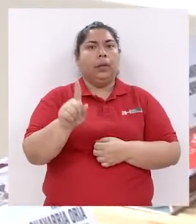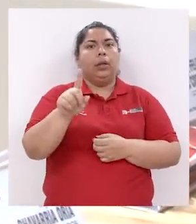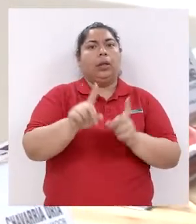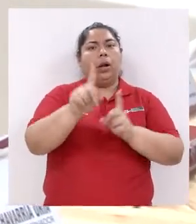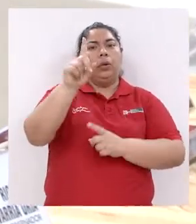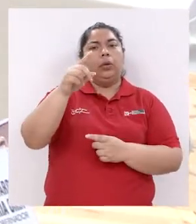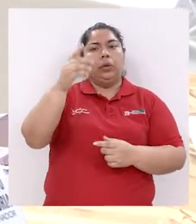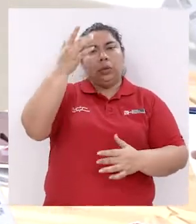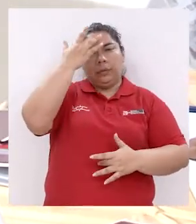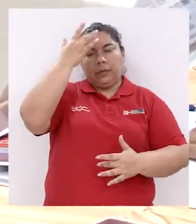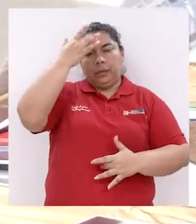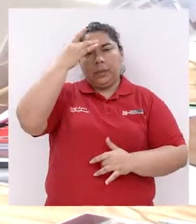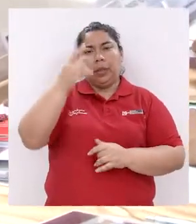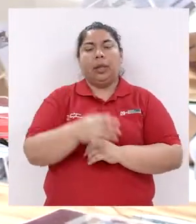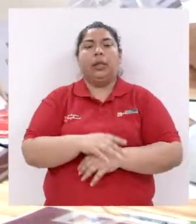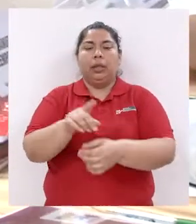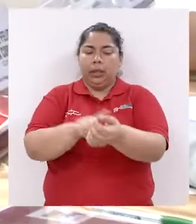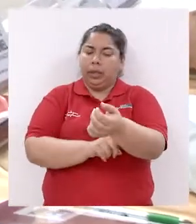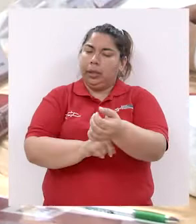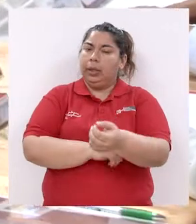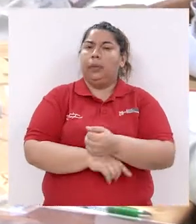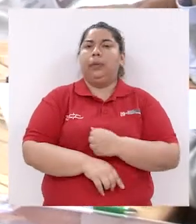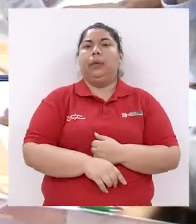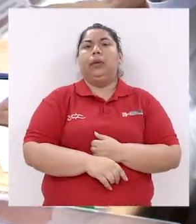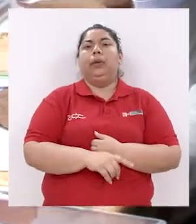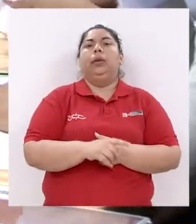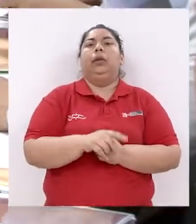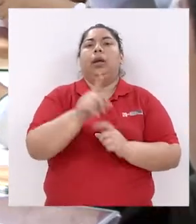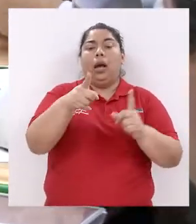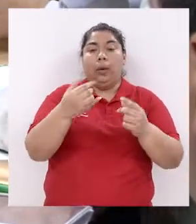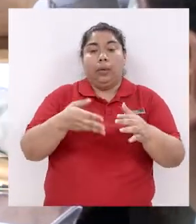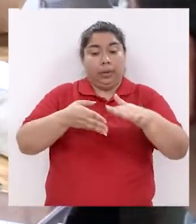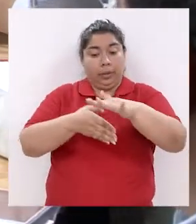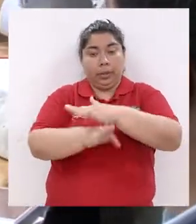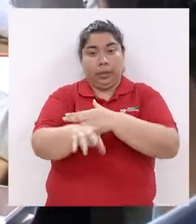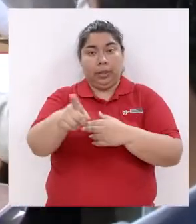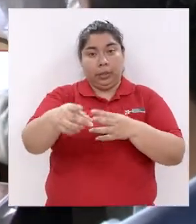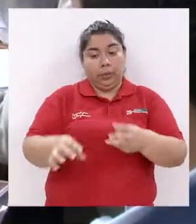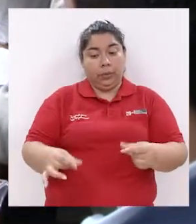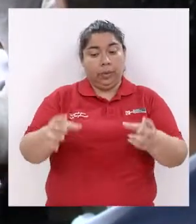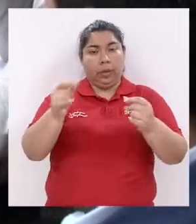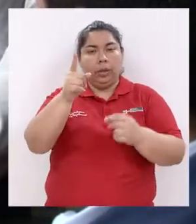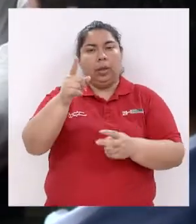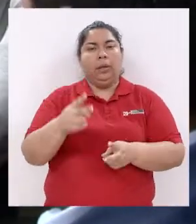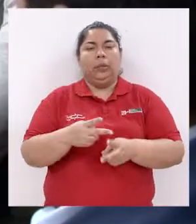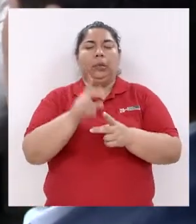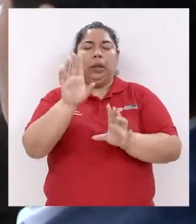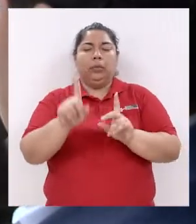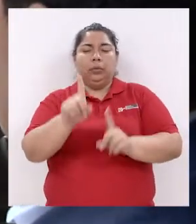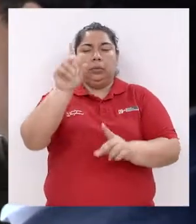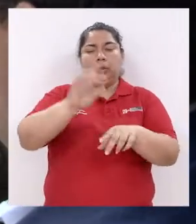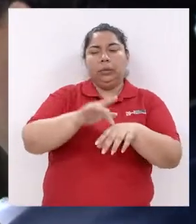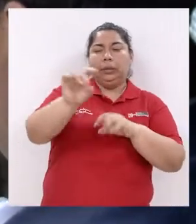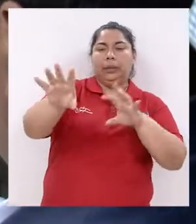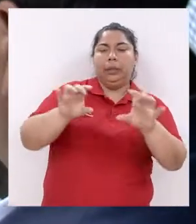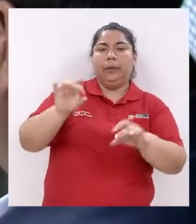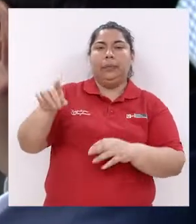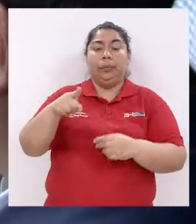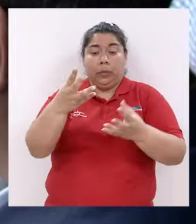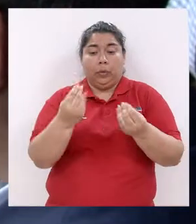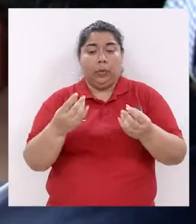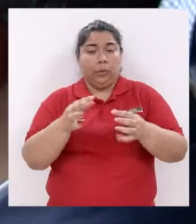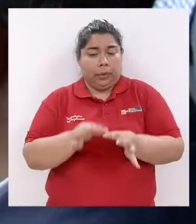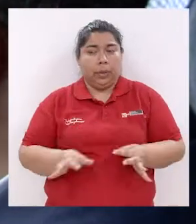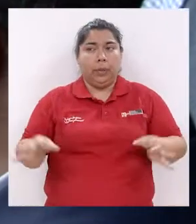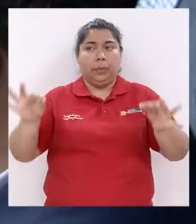anemia y desnutrición. Ahora ingresemos a un terreno muchas veces descuidado, pero